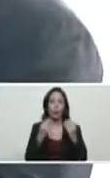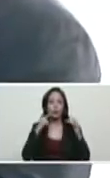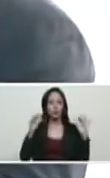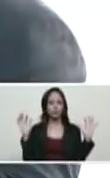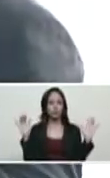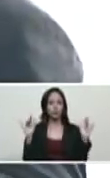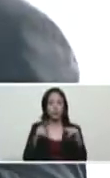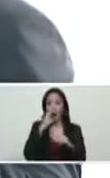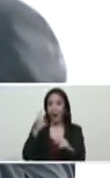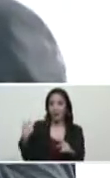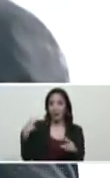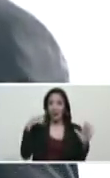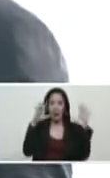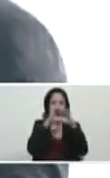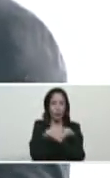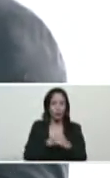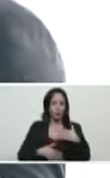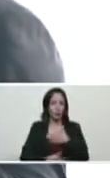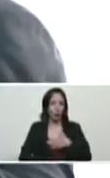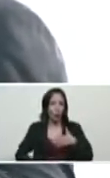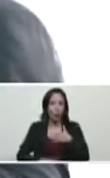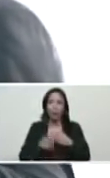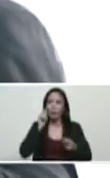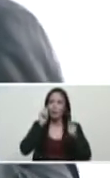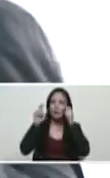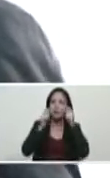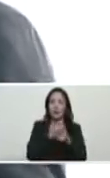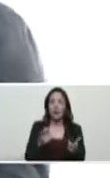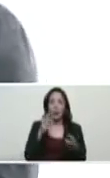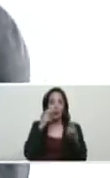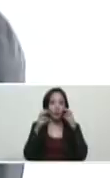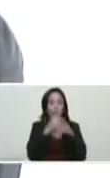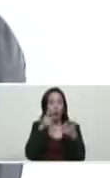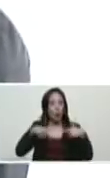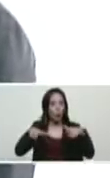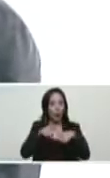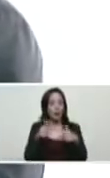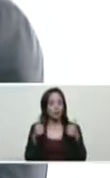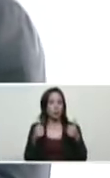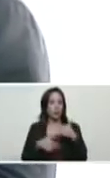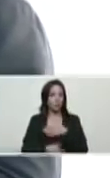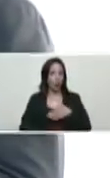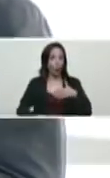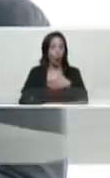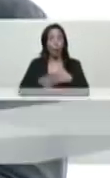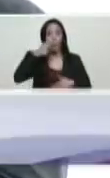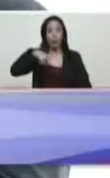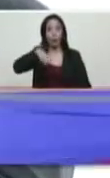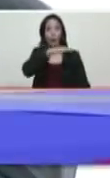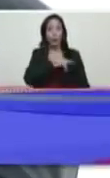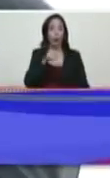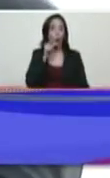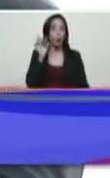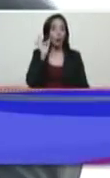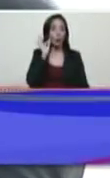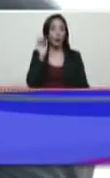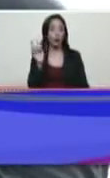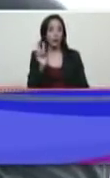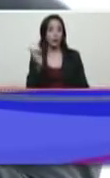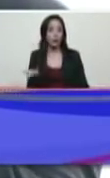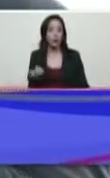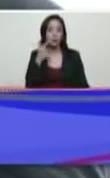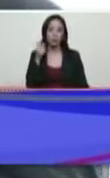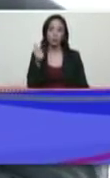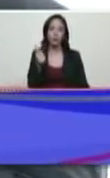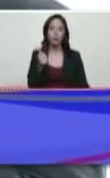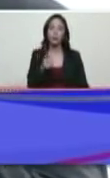en la noche visitando, disfrutando de espacios públicos de calidad para el pueblo, para las venezolanas y los venezolanos. Y además, bueno,